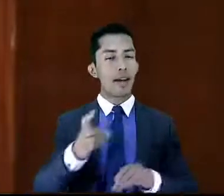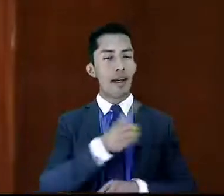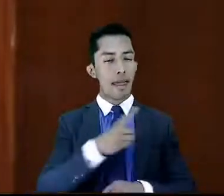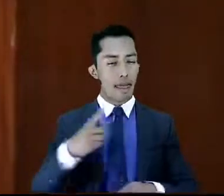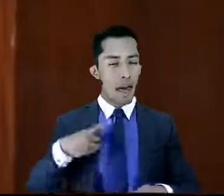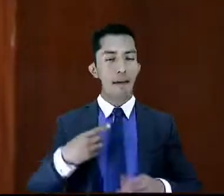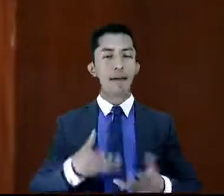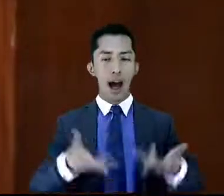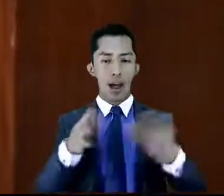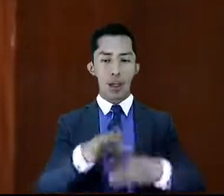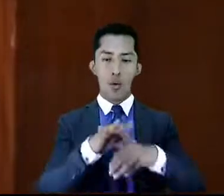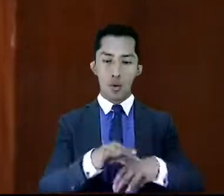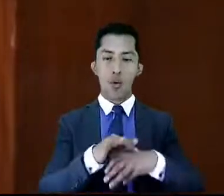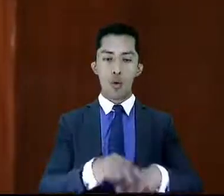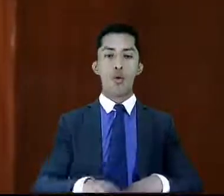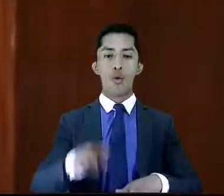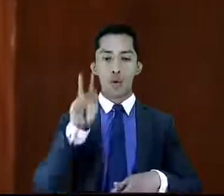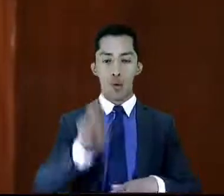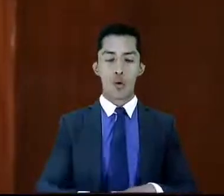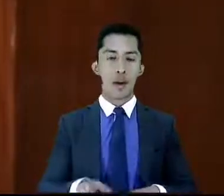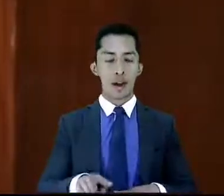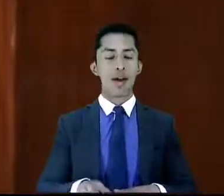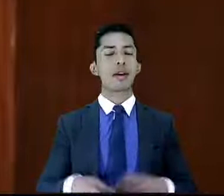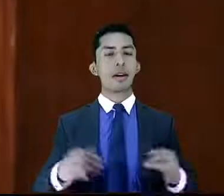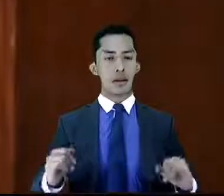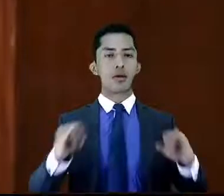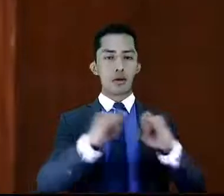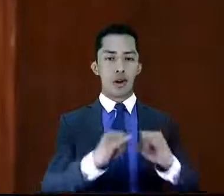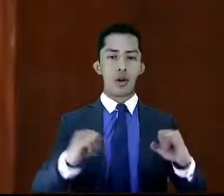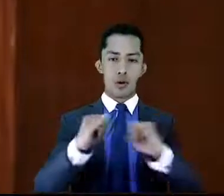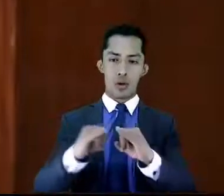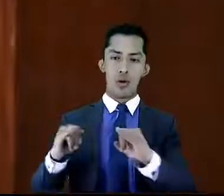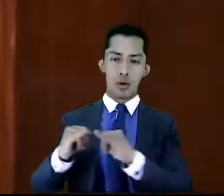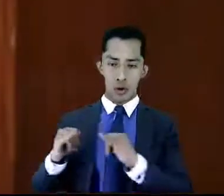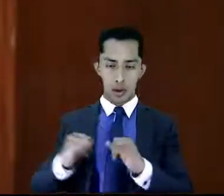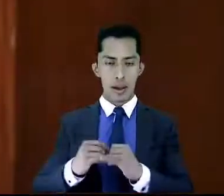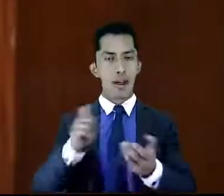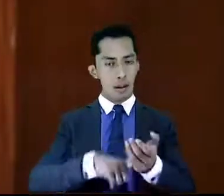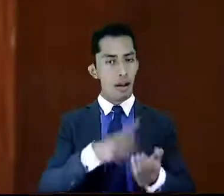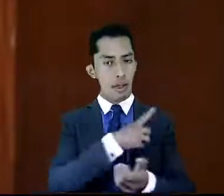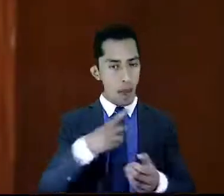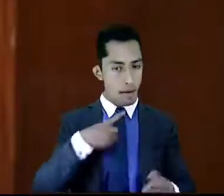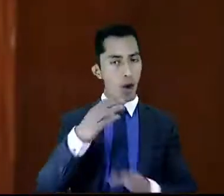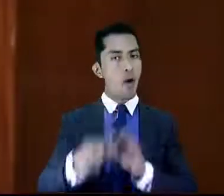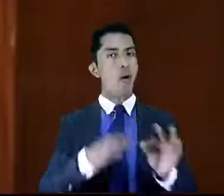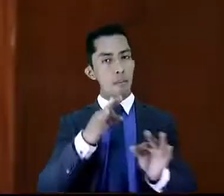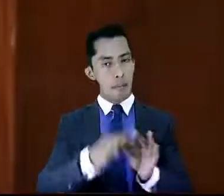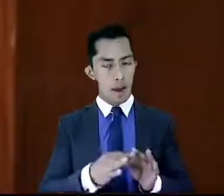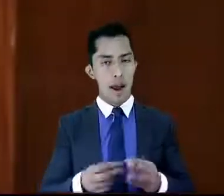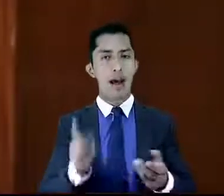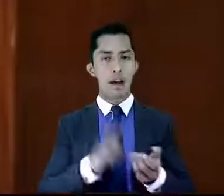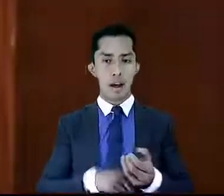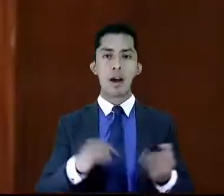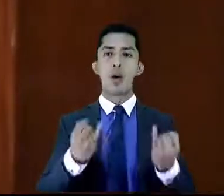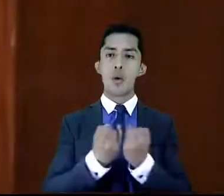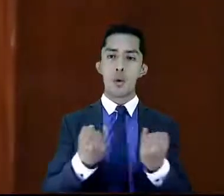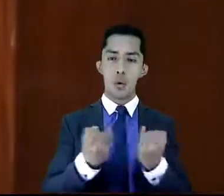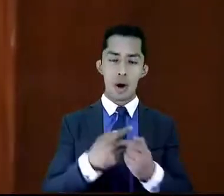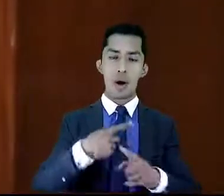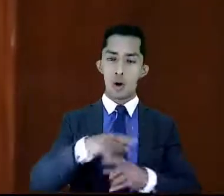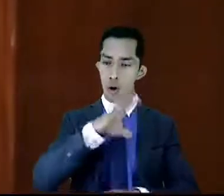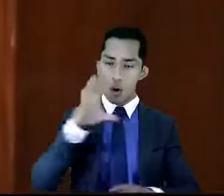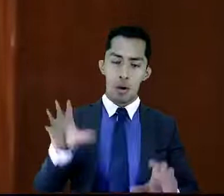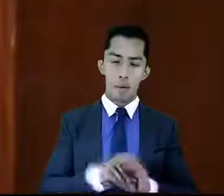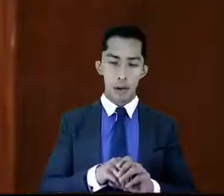en todas las instancias del gobierno. Todos los entes fiscalizables deben comprometerse